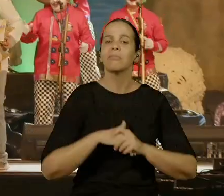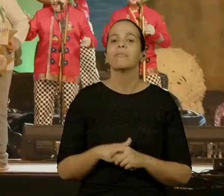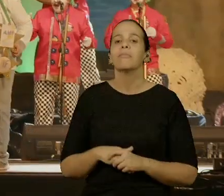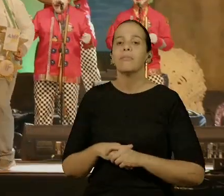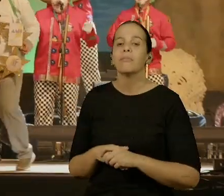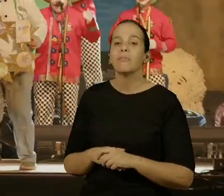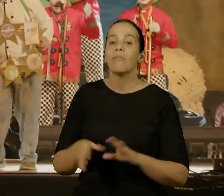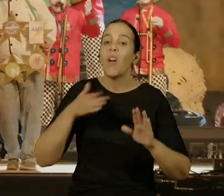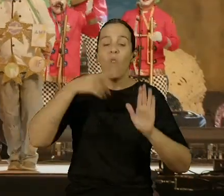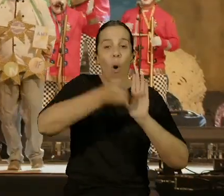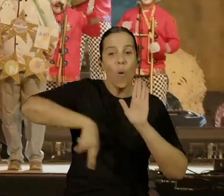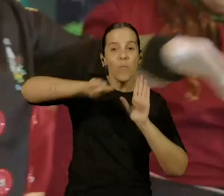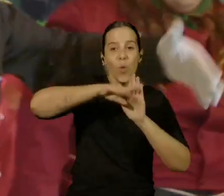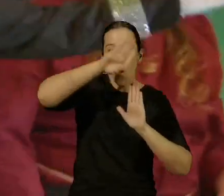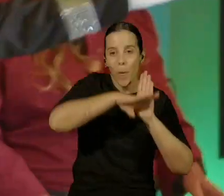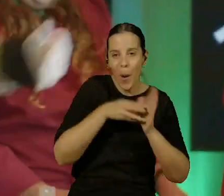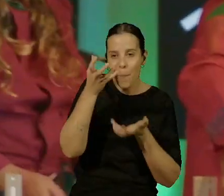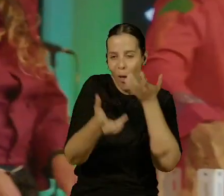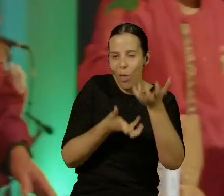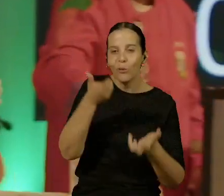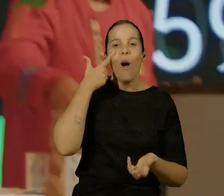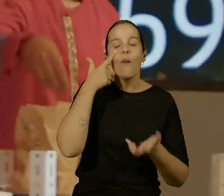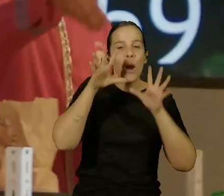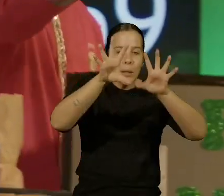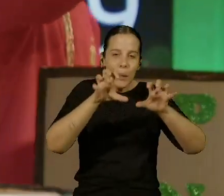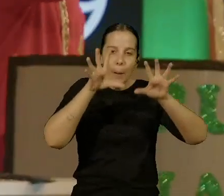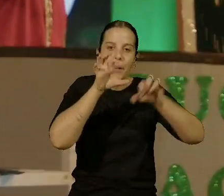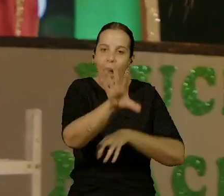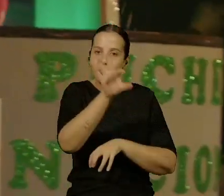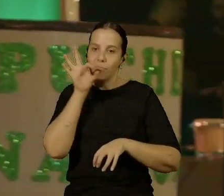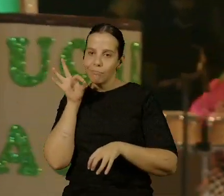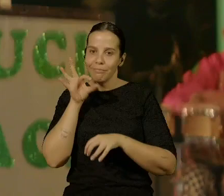ha apuntado a MasterChef a ver si aprende y se decide.